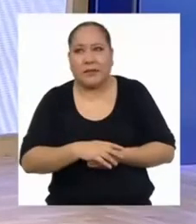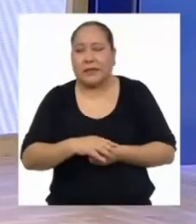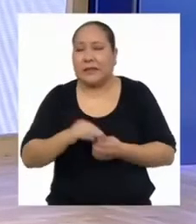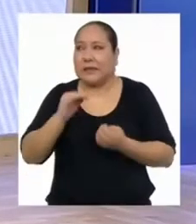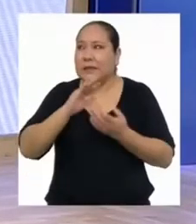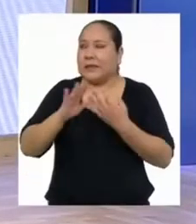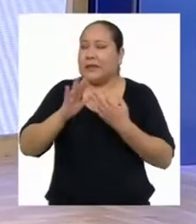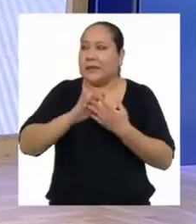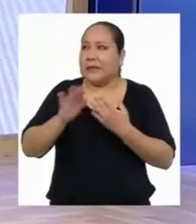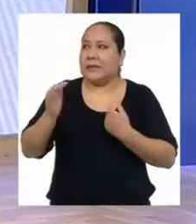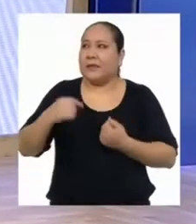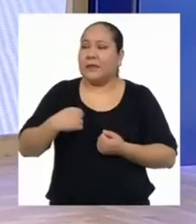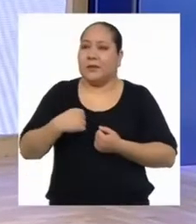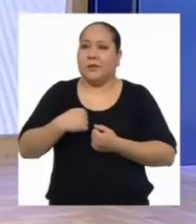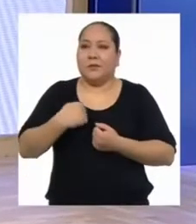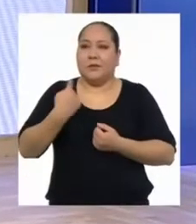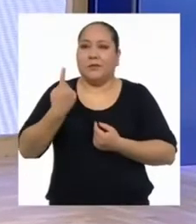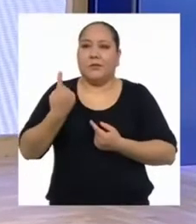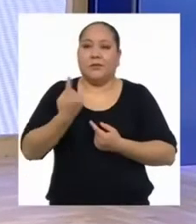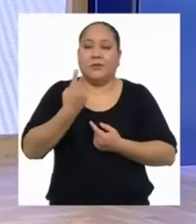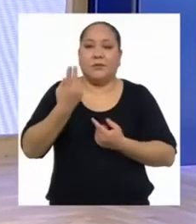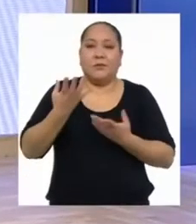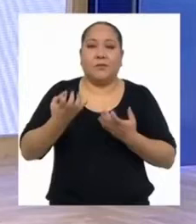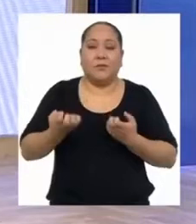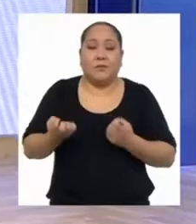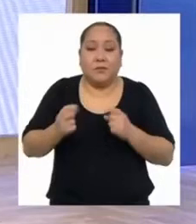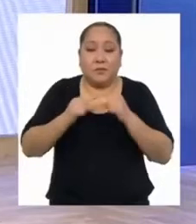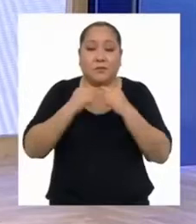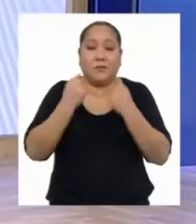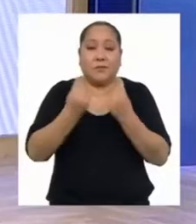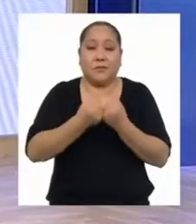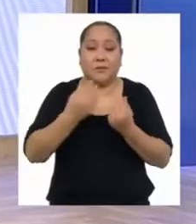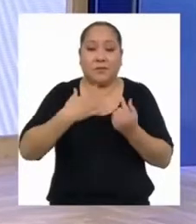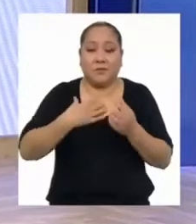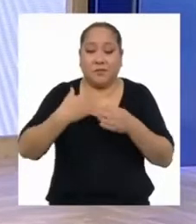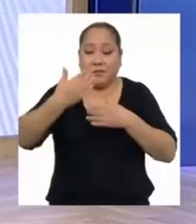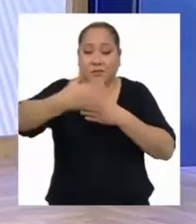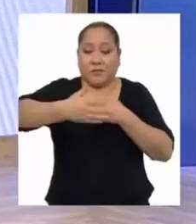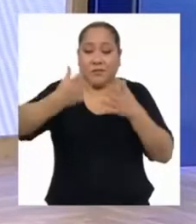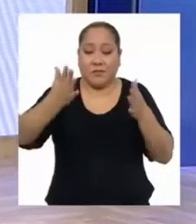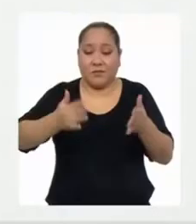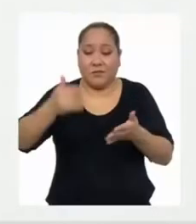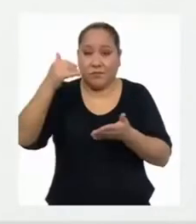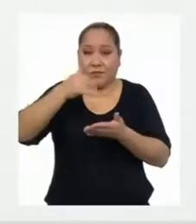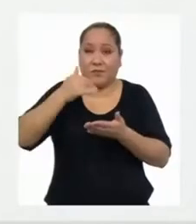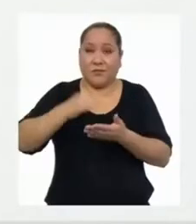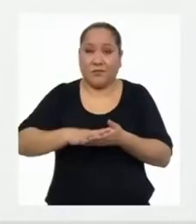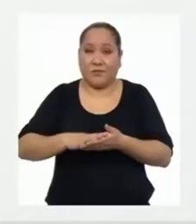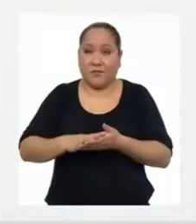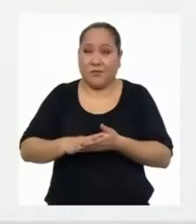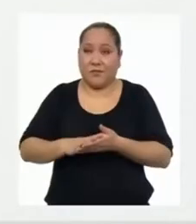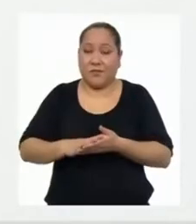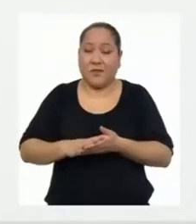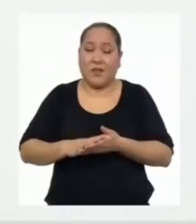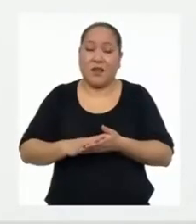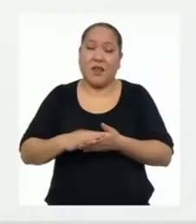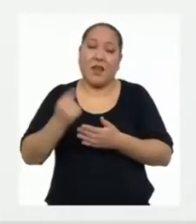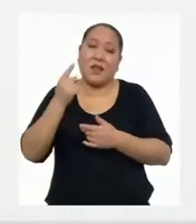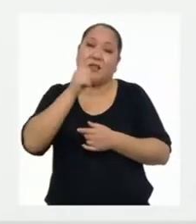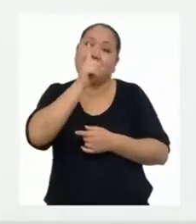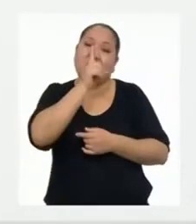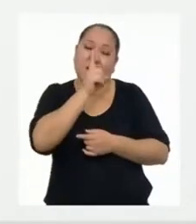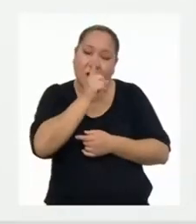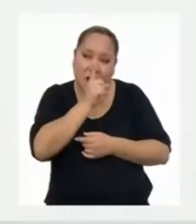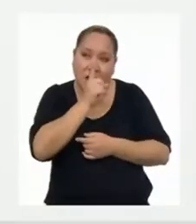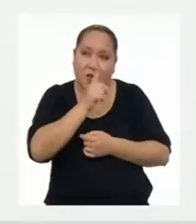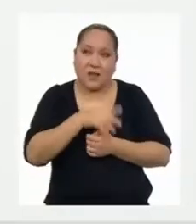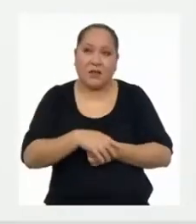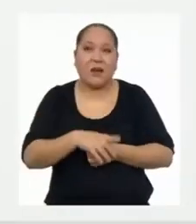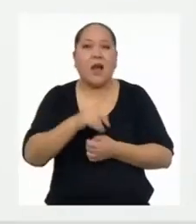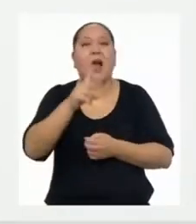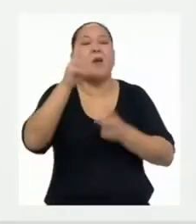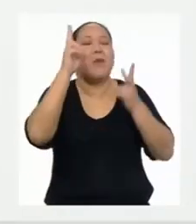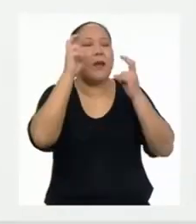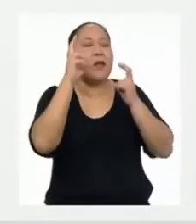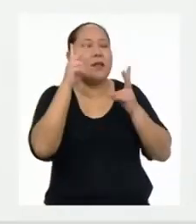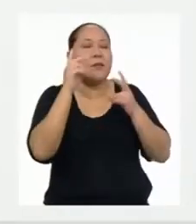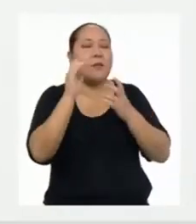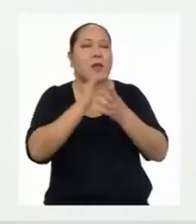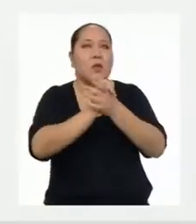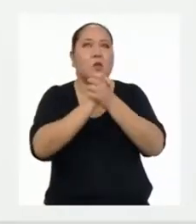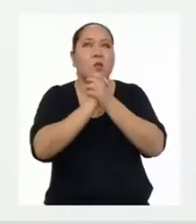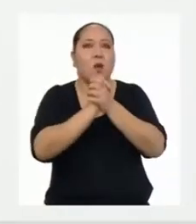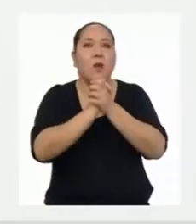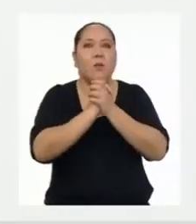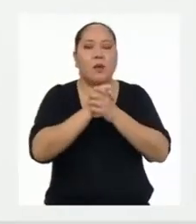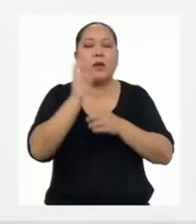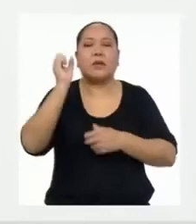que solo quería poner al grupo de mi salón en silencio para leer los mensajes después. Ah, por el tema de tu amigo. Sí, vi que lo acabas